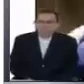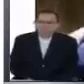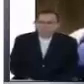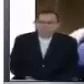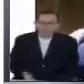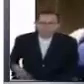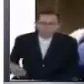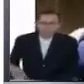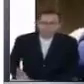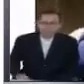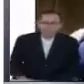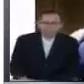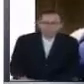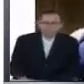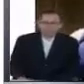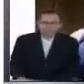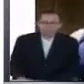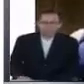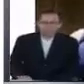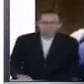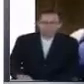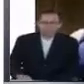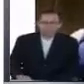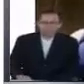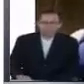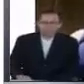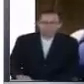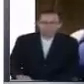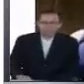Todo el pecado. Sí.